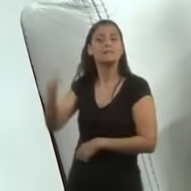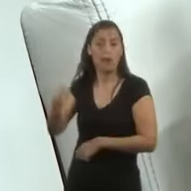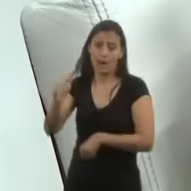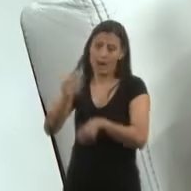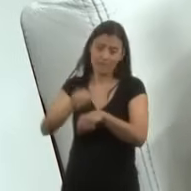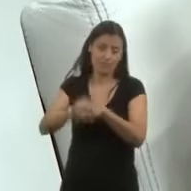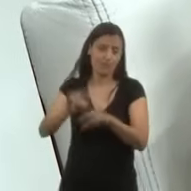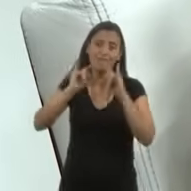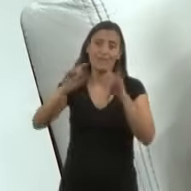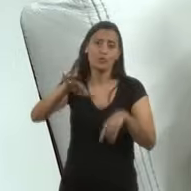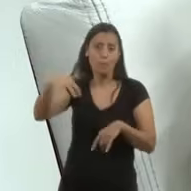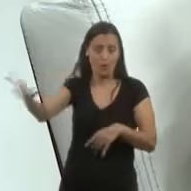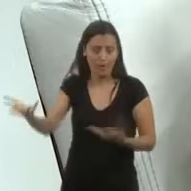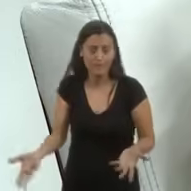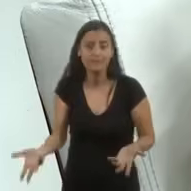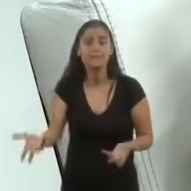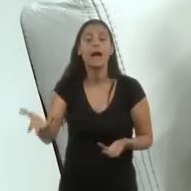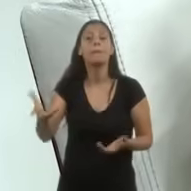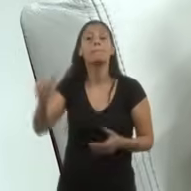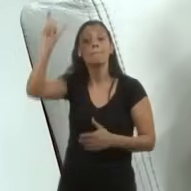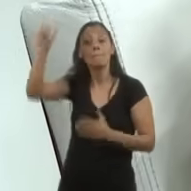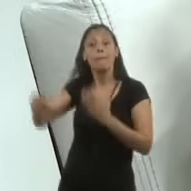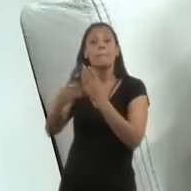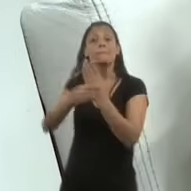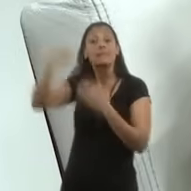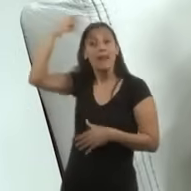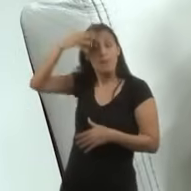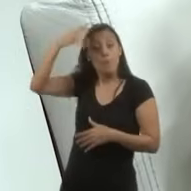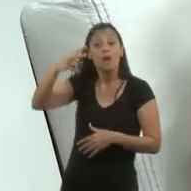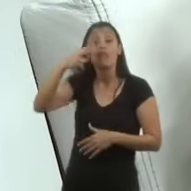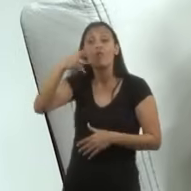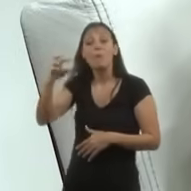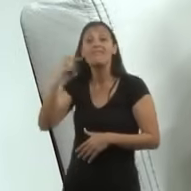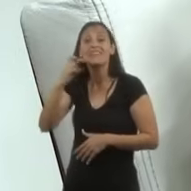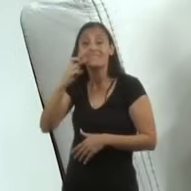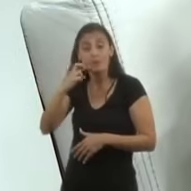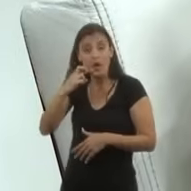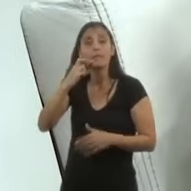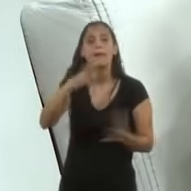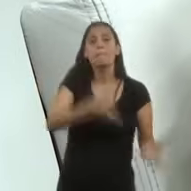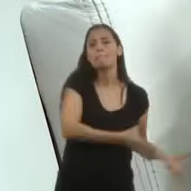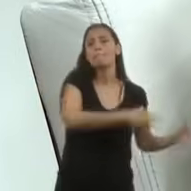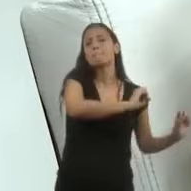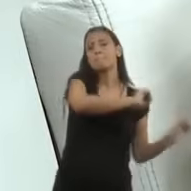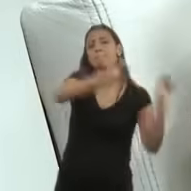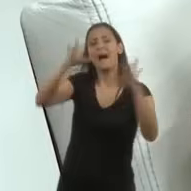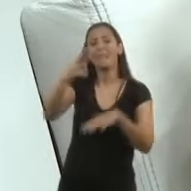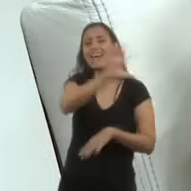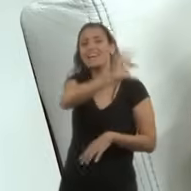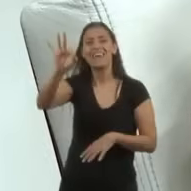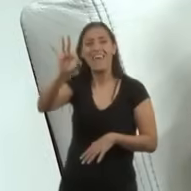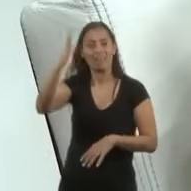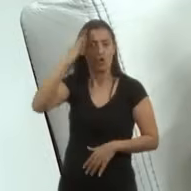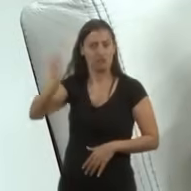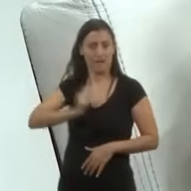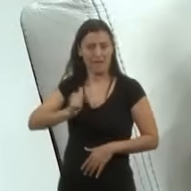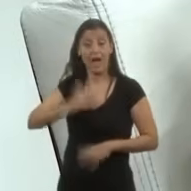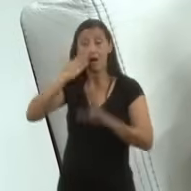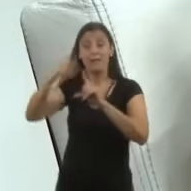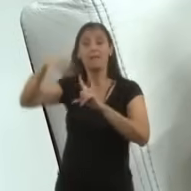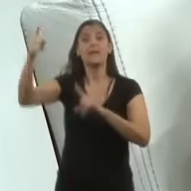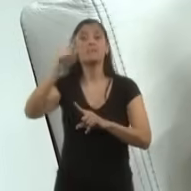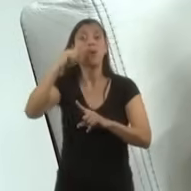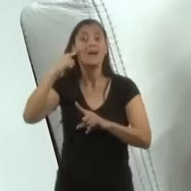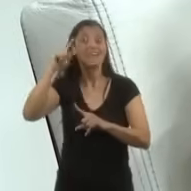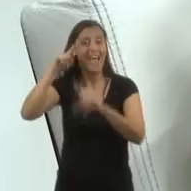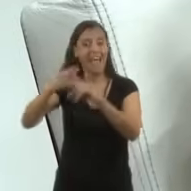provincia de Buenos Aires la ministra bullrich en 2019 envió 500 gendarmes que fueron retirados por el expresidente Alberto